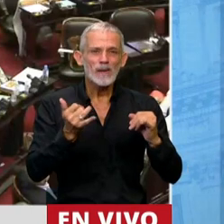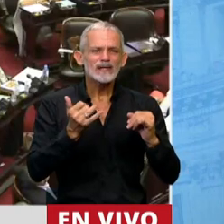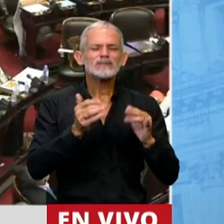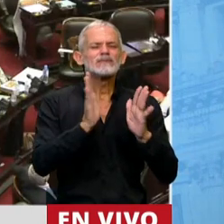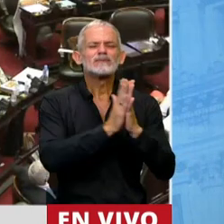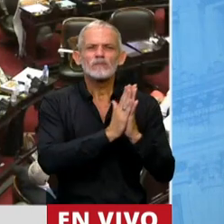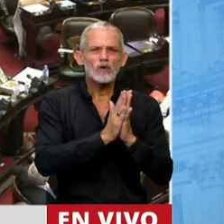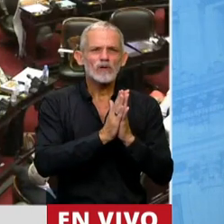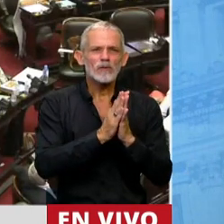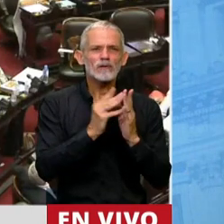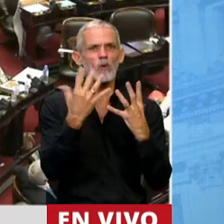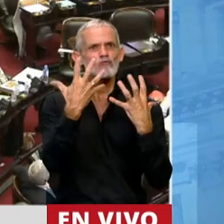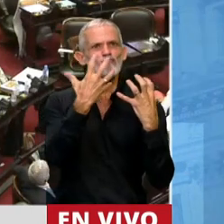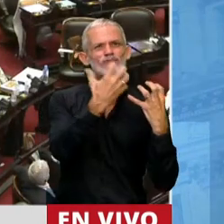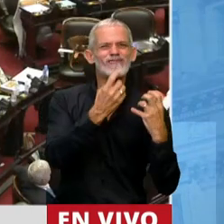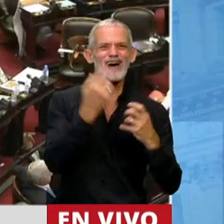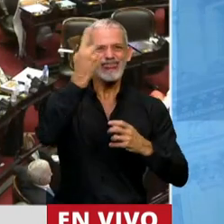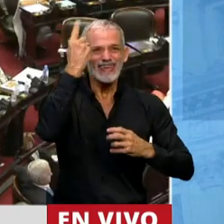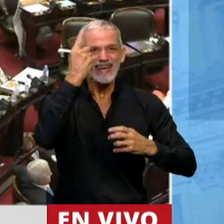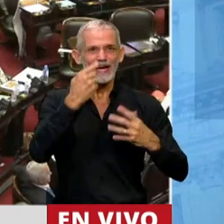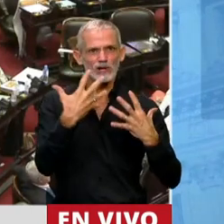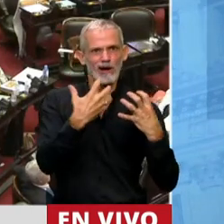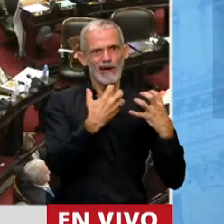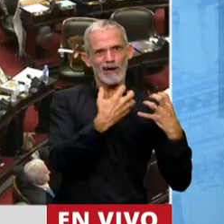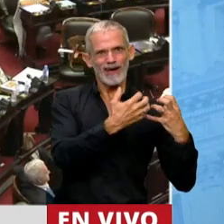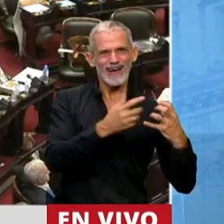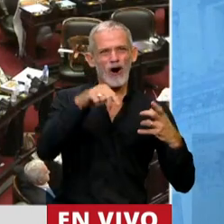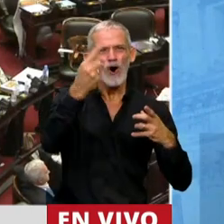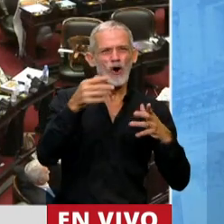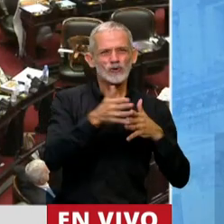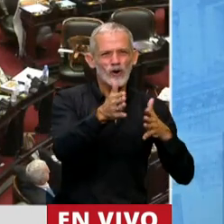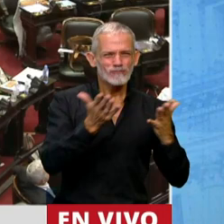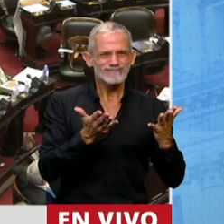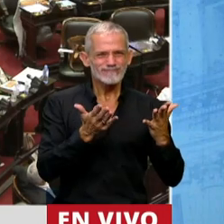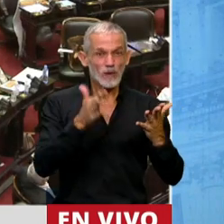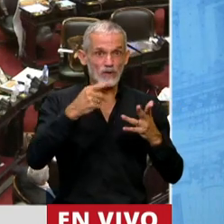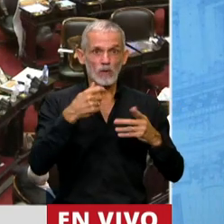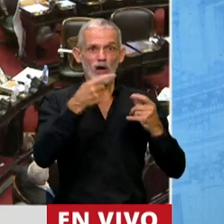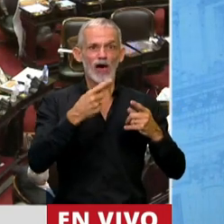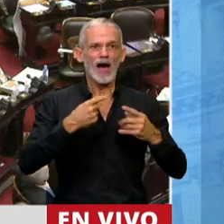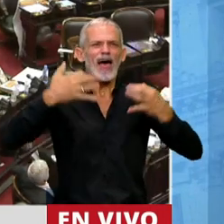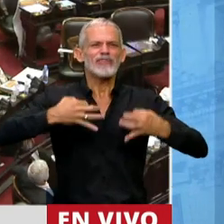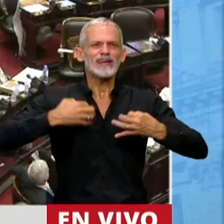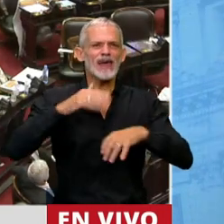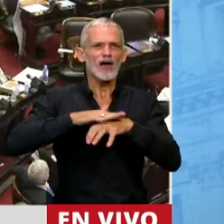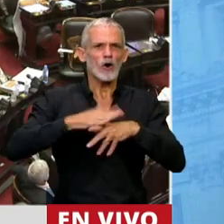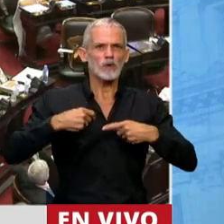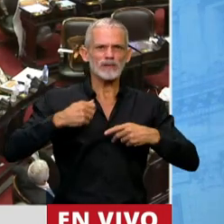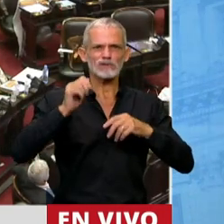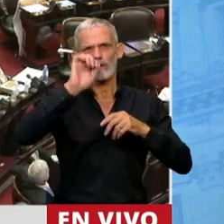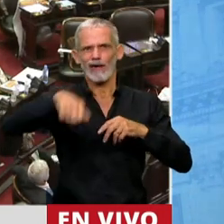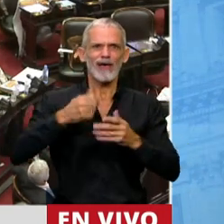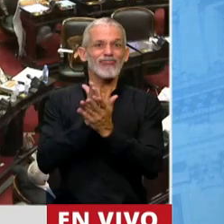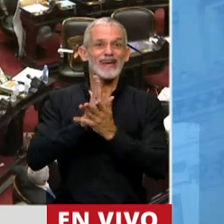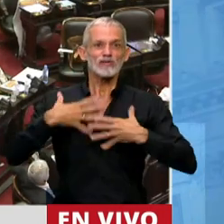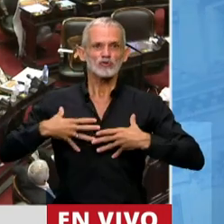dejen llevar por una dirigencia que los está llevando para cualquier lado, porque cuando entregan la dignidad y el compromiso por los derechos